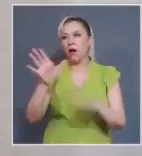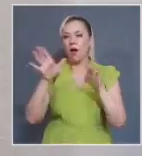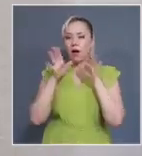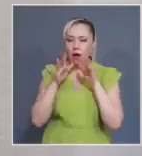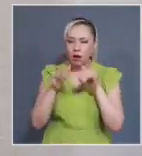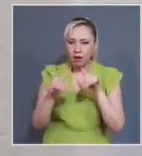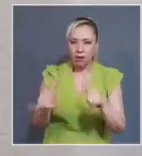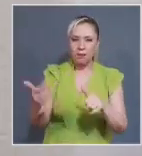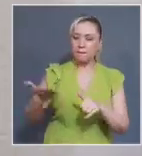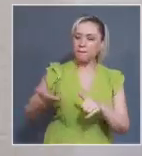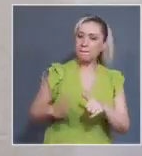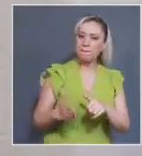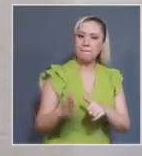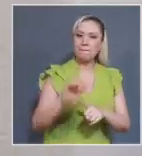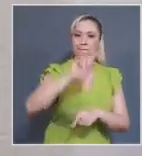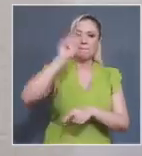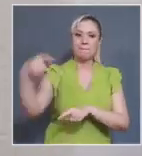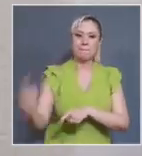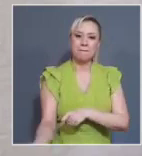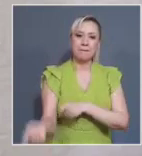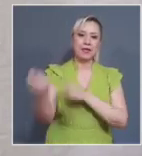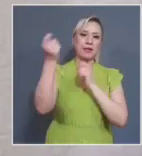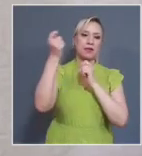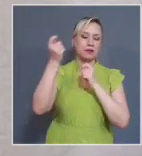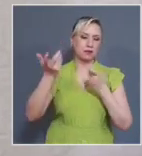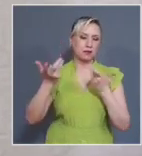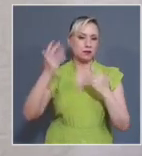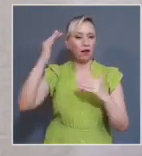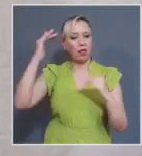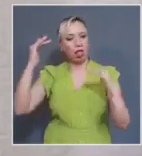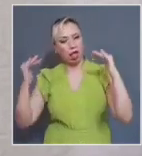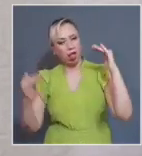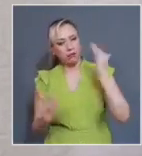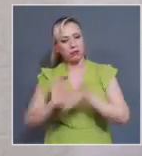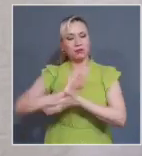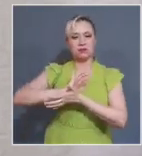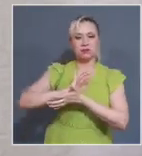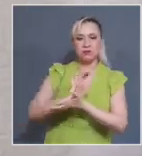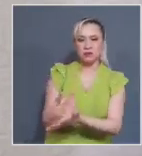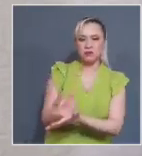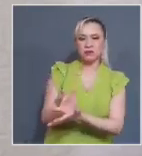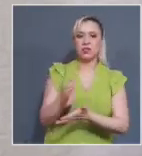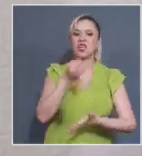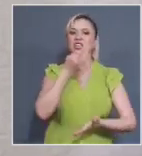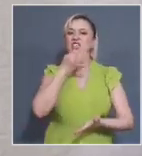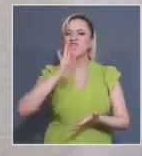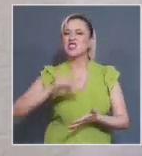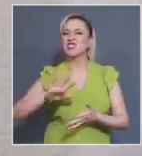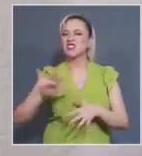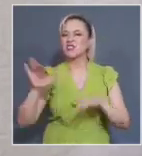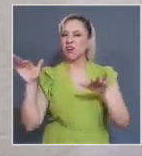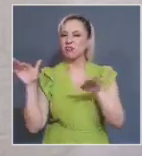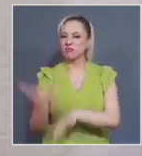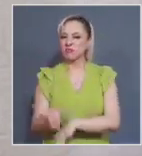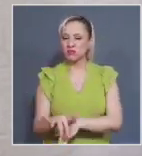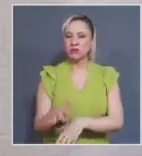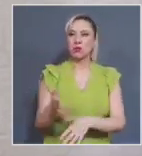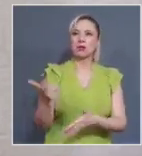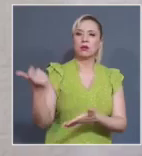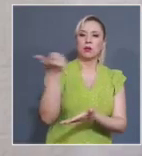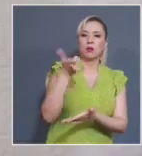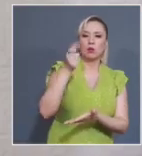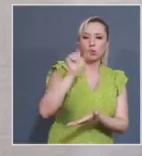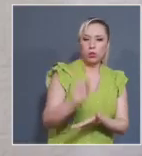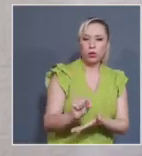Hay desigualdades, discriminación, sexismo, violencia, incapacidades del Estado, indiferencia, muerte, todo